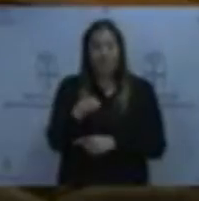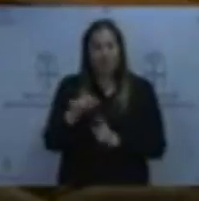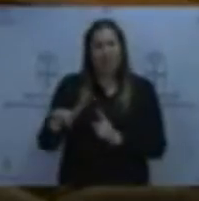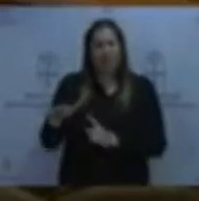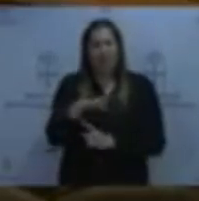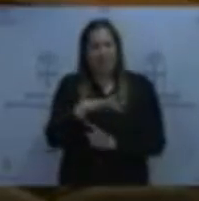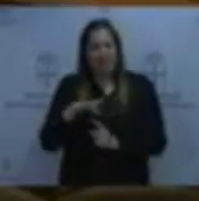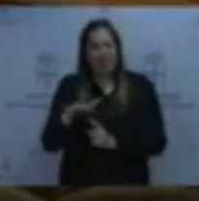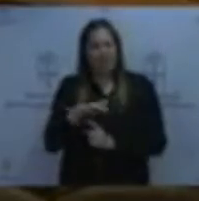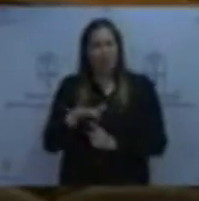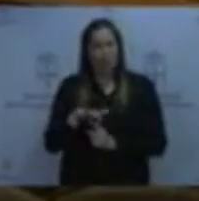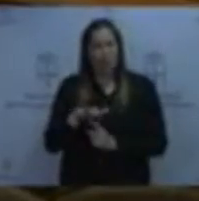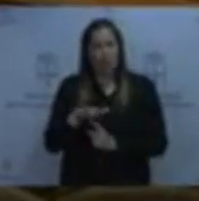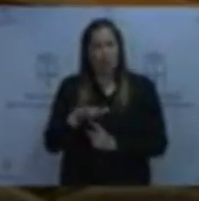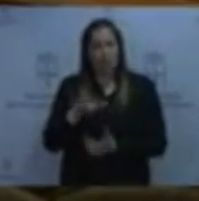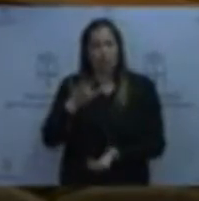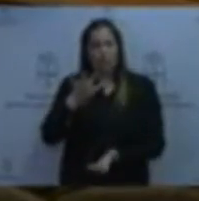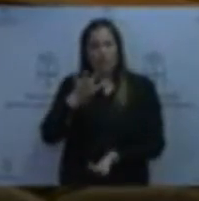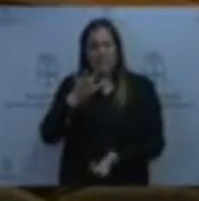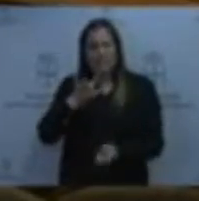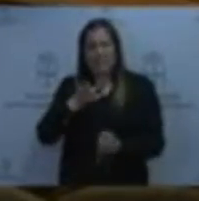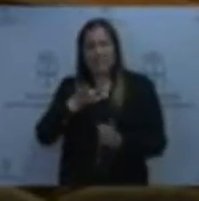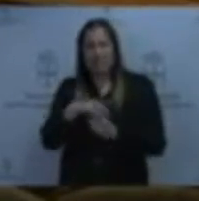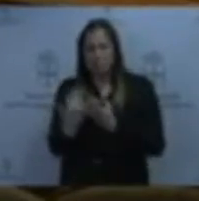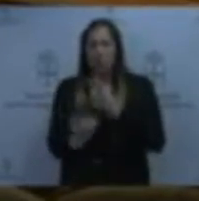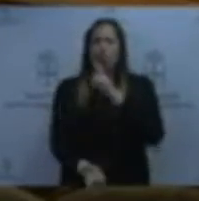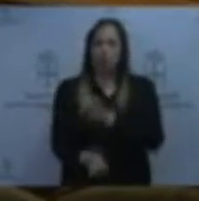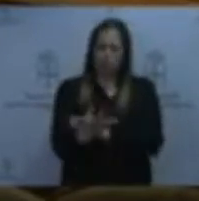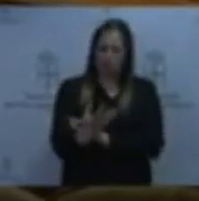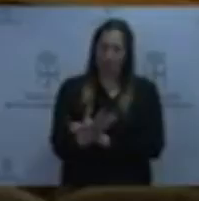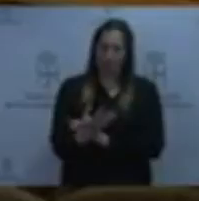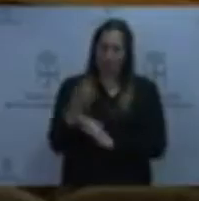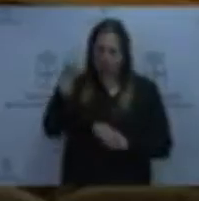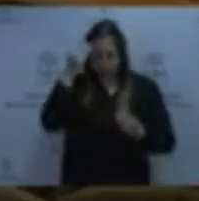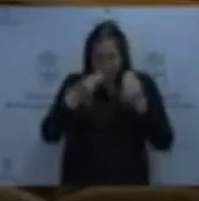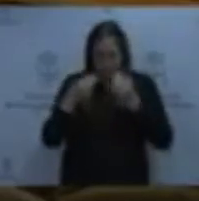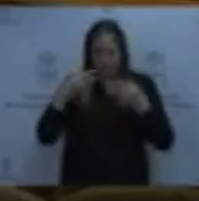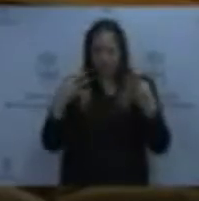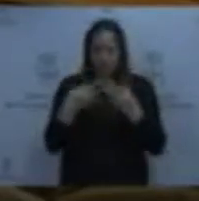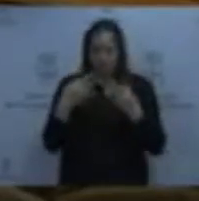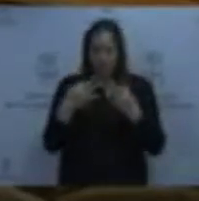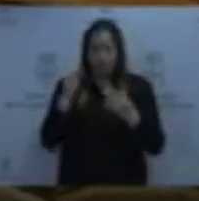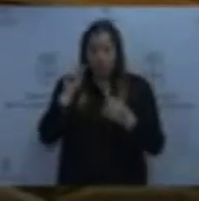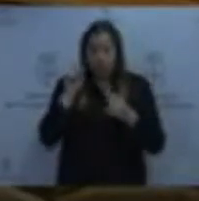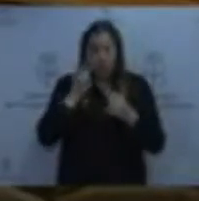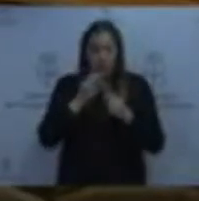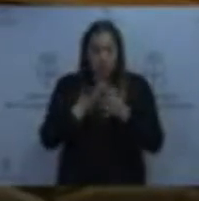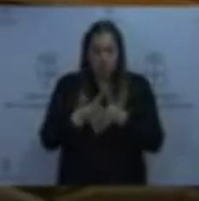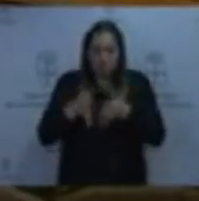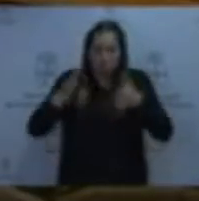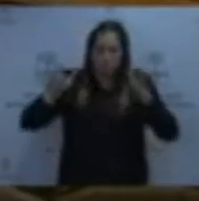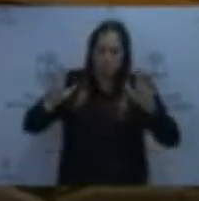en el que ocurre esta reacción indeseada. Si ampliamos la perspectiva y ponemos todos